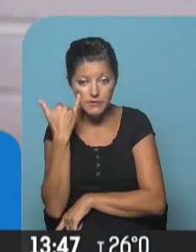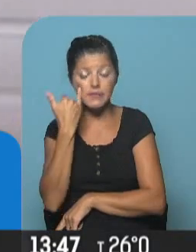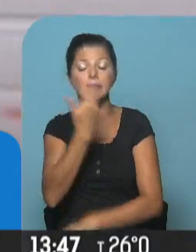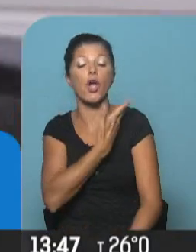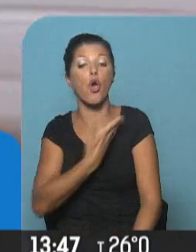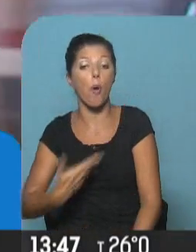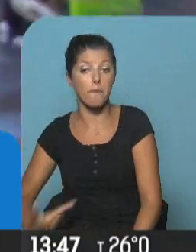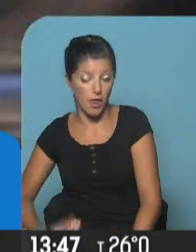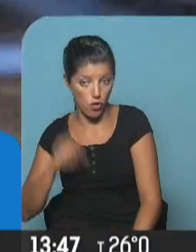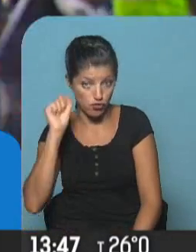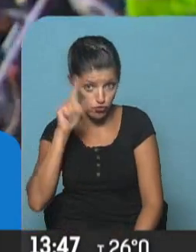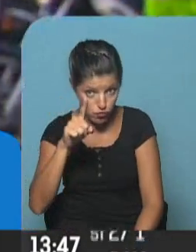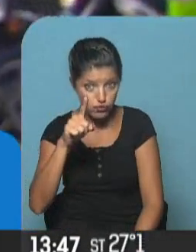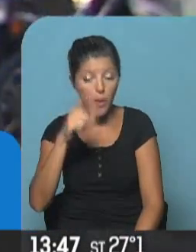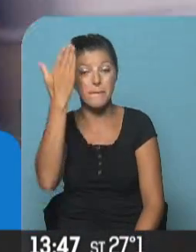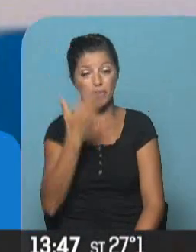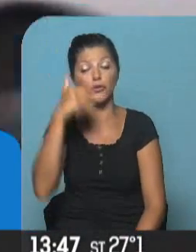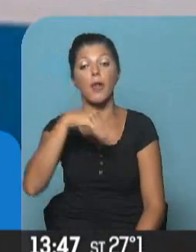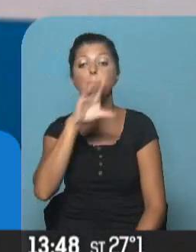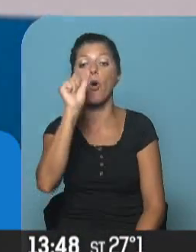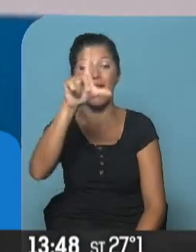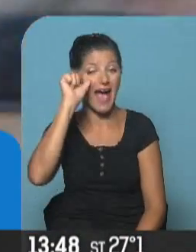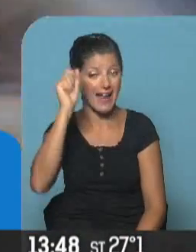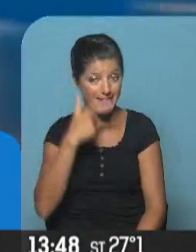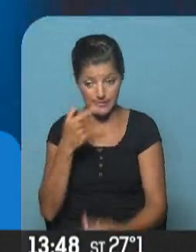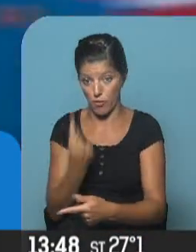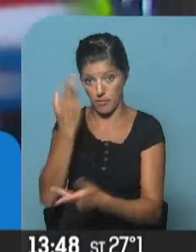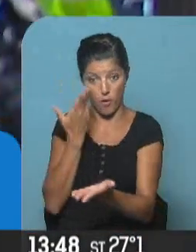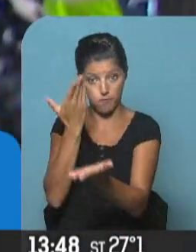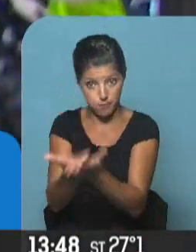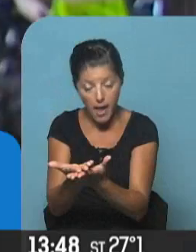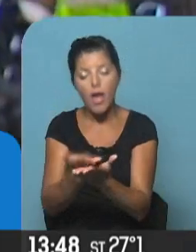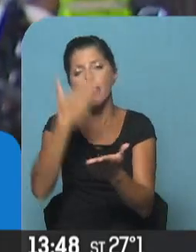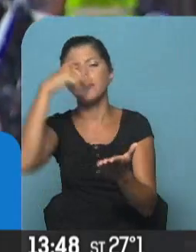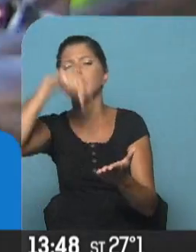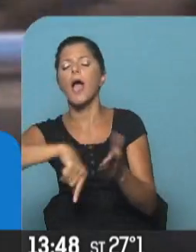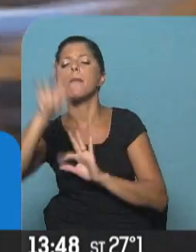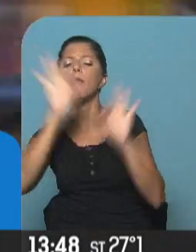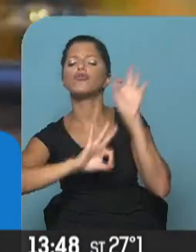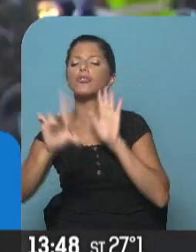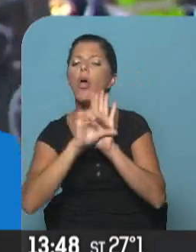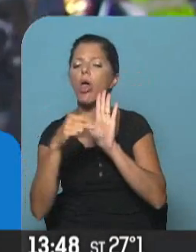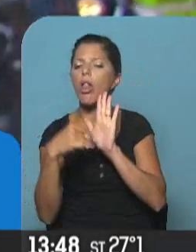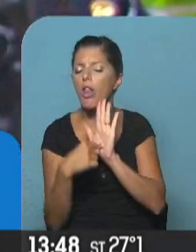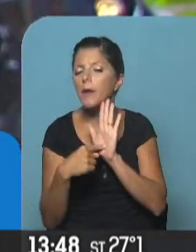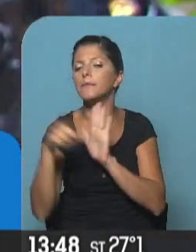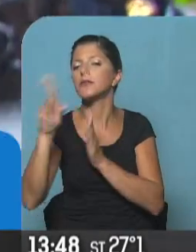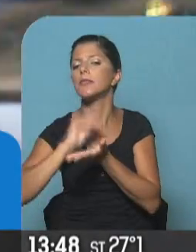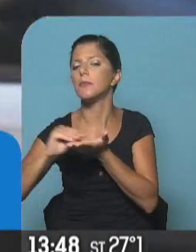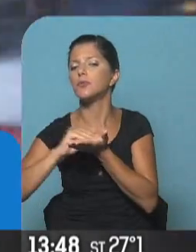gobierno del gobernador Morales y que después se reprodujo aquí con algunos proyectos de ley, uno de ellos del diputado Luis